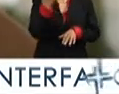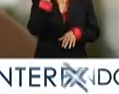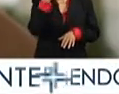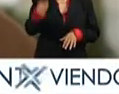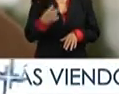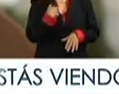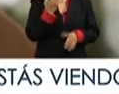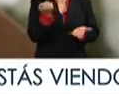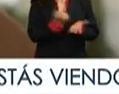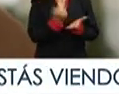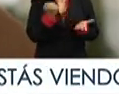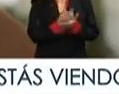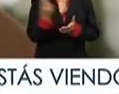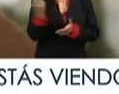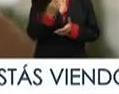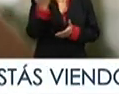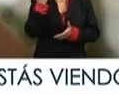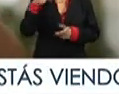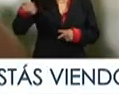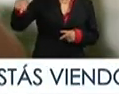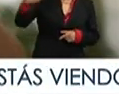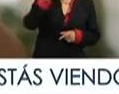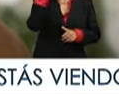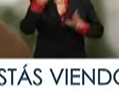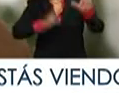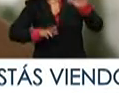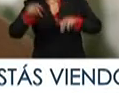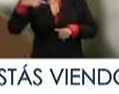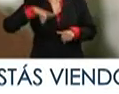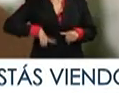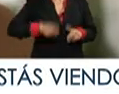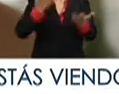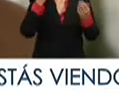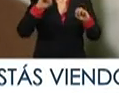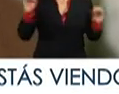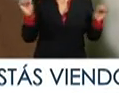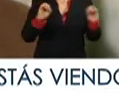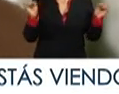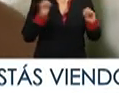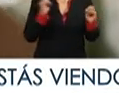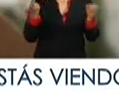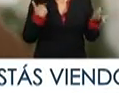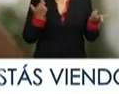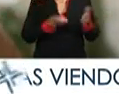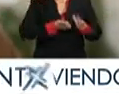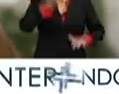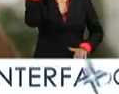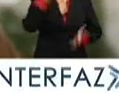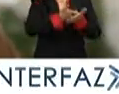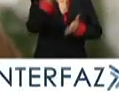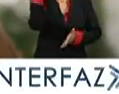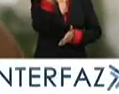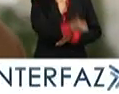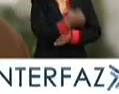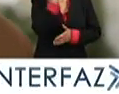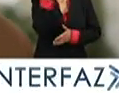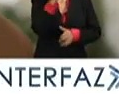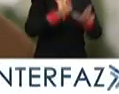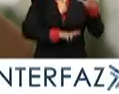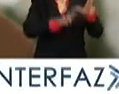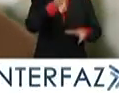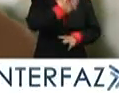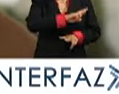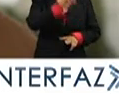de la exigencia de la ausencia también de escuelas normales públicas, los costos, las altas colegiaturas. La Escuela